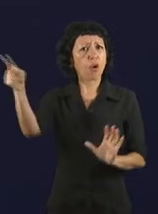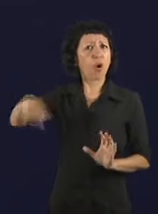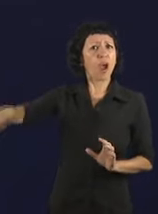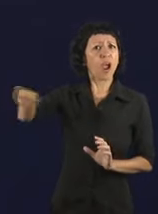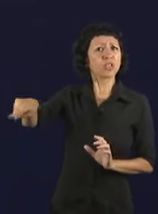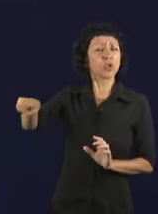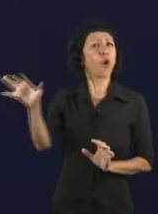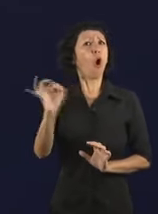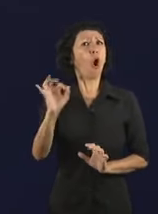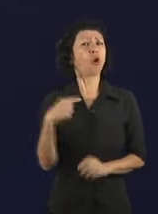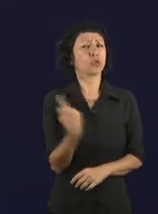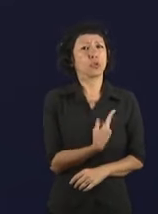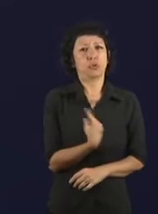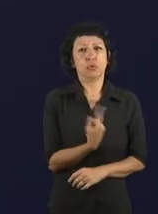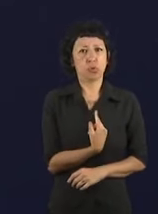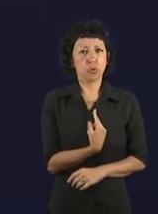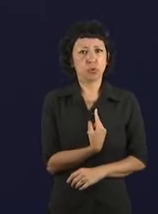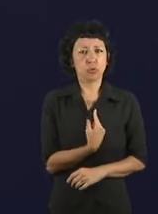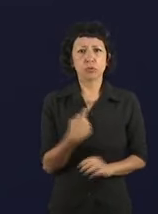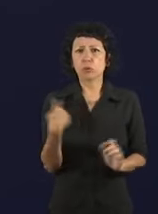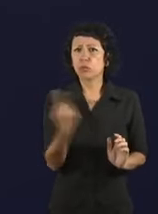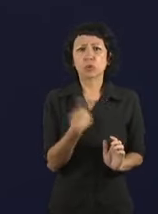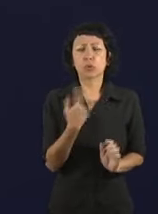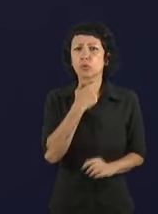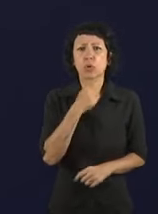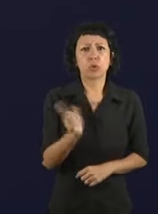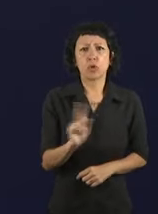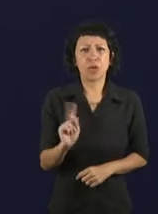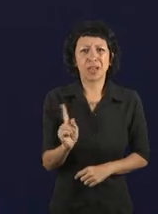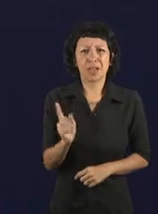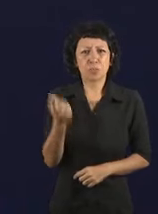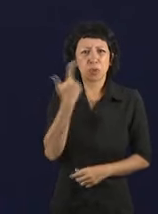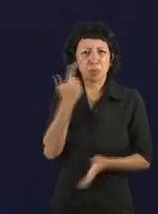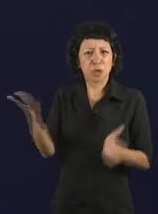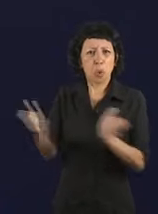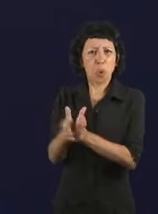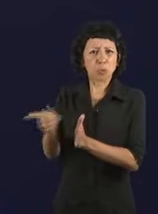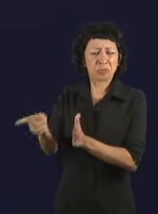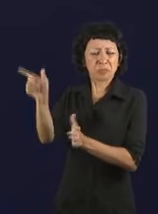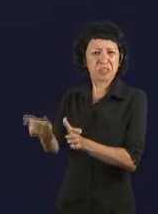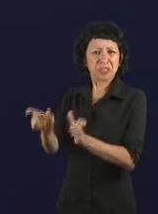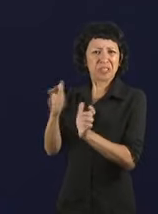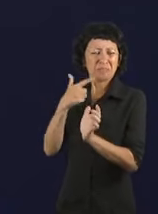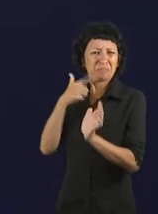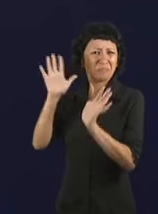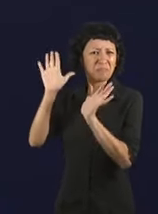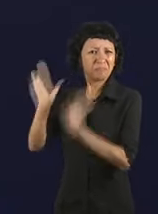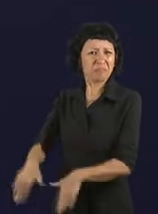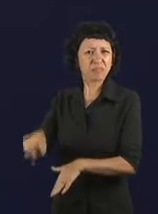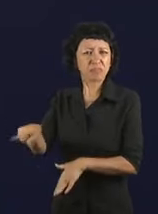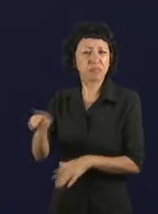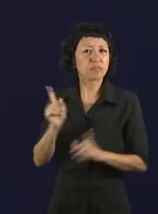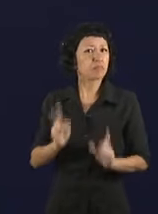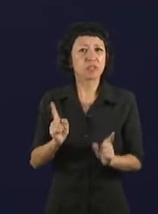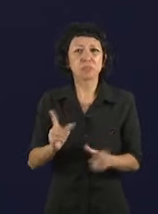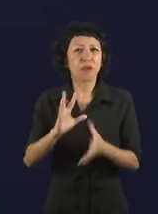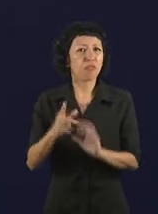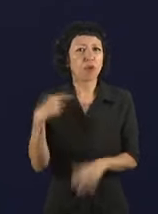está claro que no estamos dispuestos a convivir con estas lacras como lo venimos haciendo